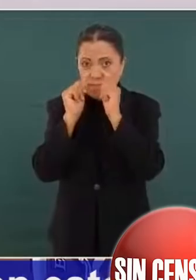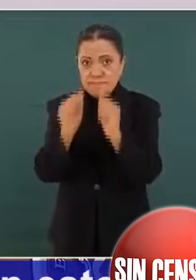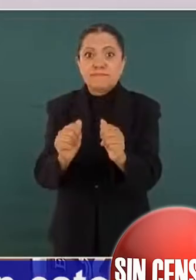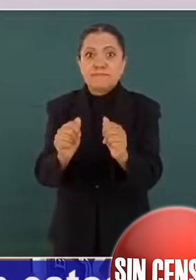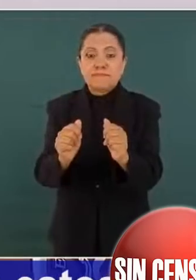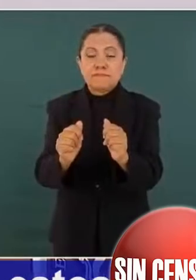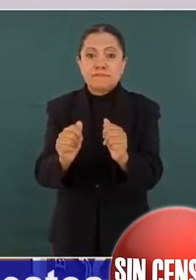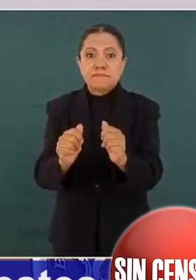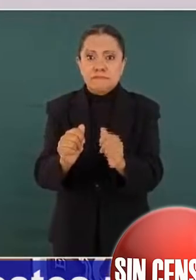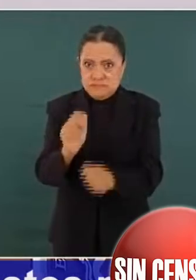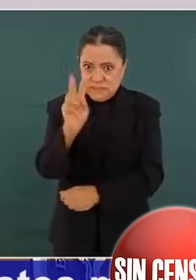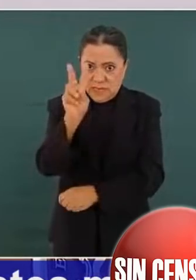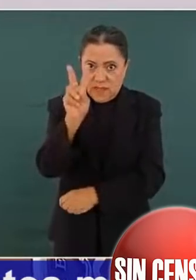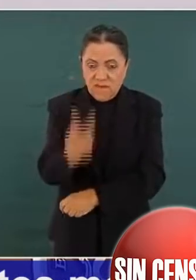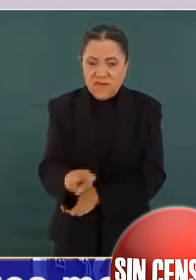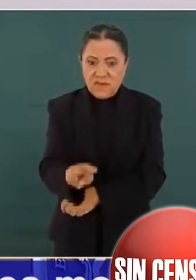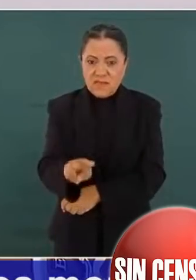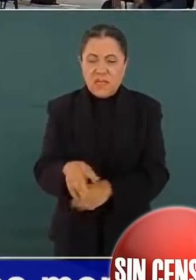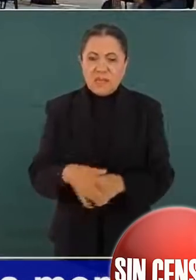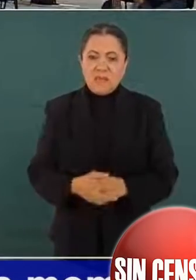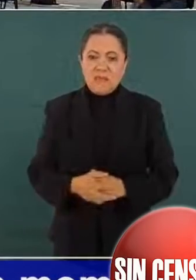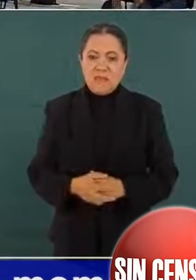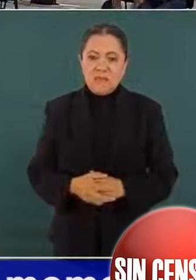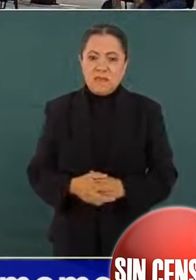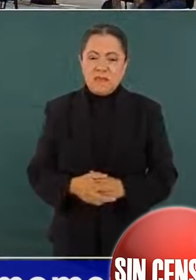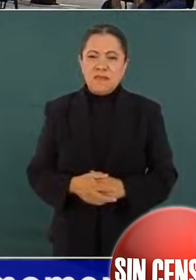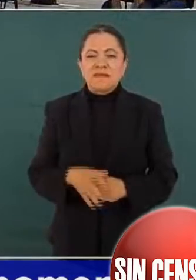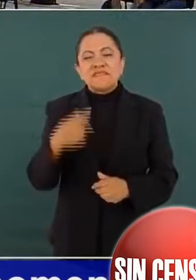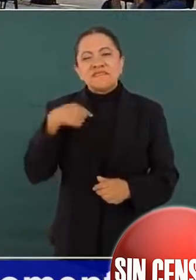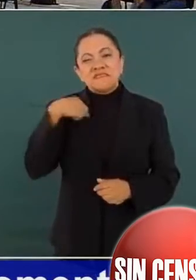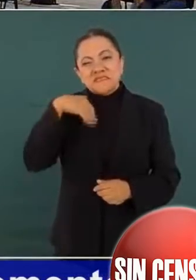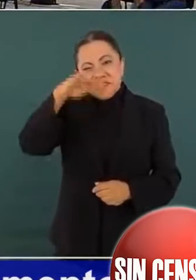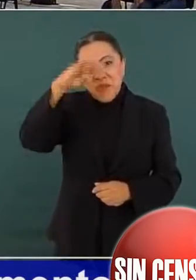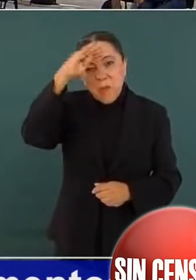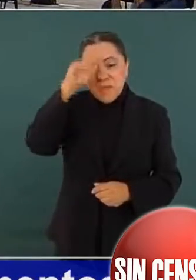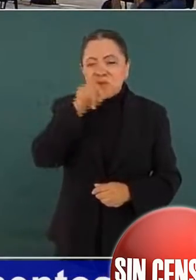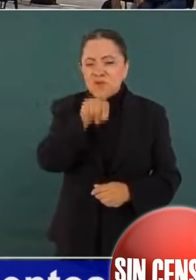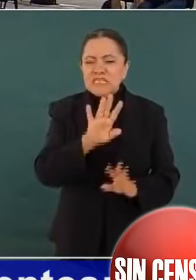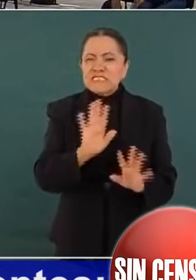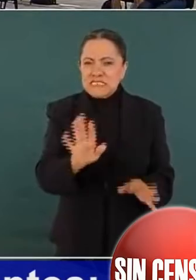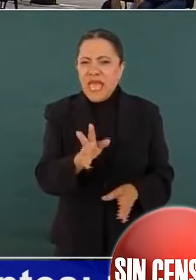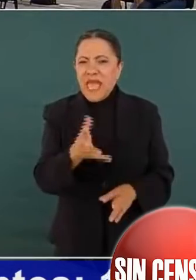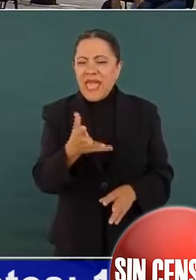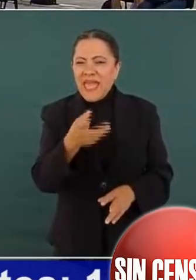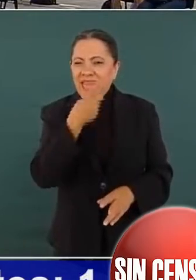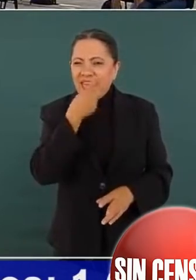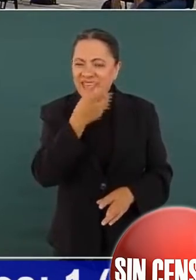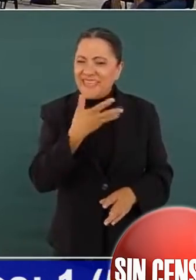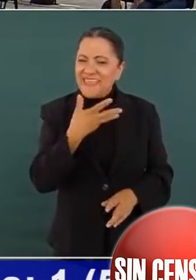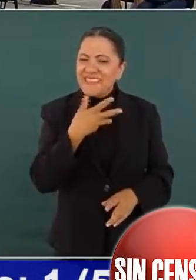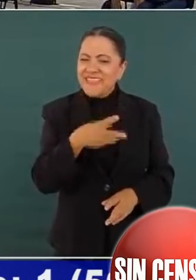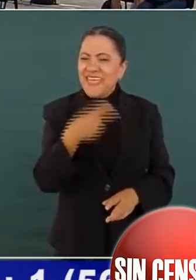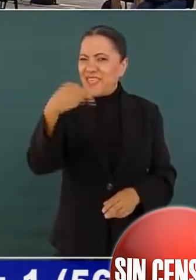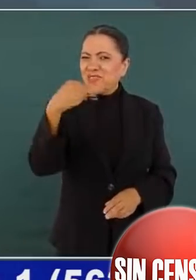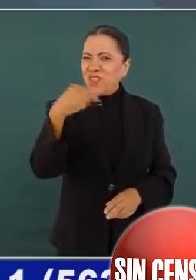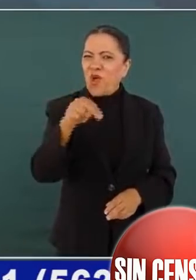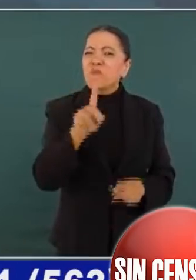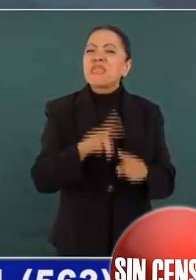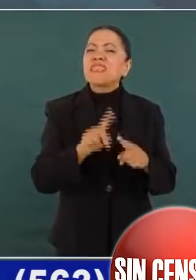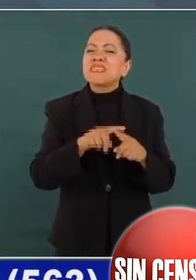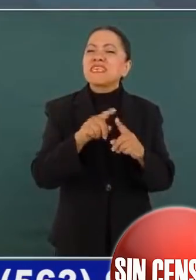de verdad. Se me hace que ya tiene hasta el nombre de quién No, presidiría. pero sí tiene que ser miembro de una